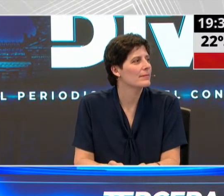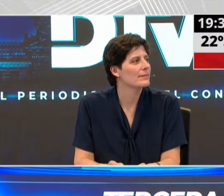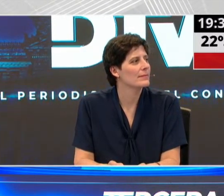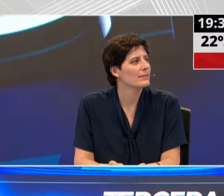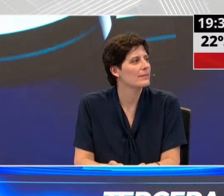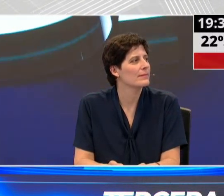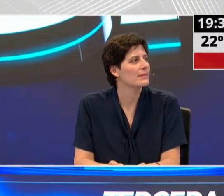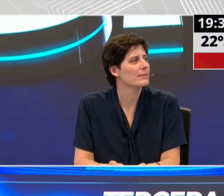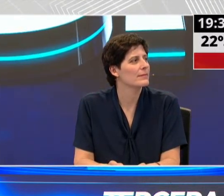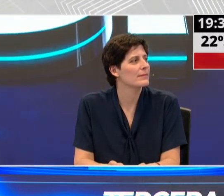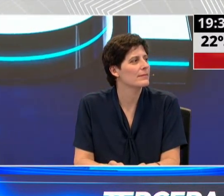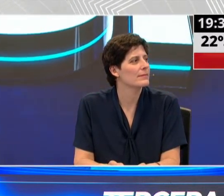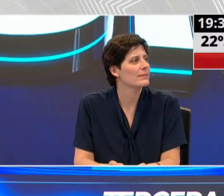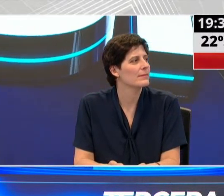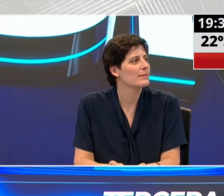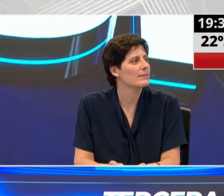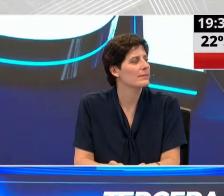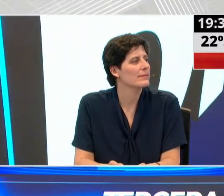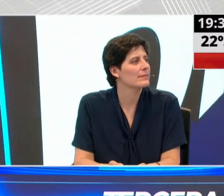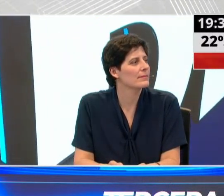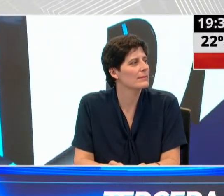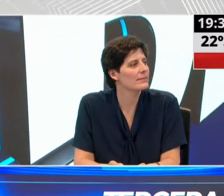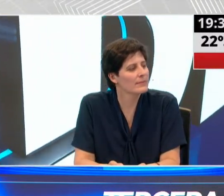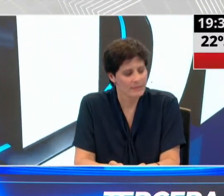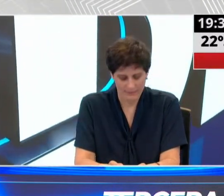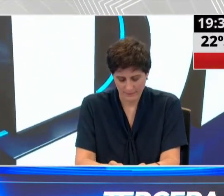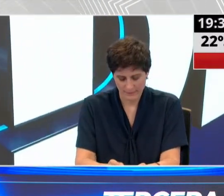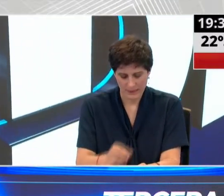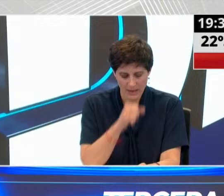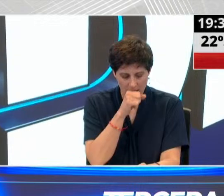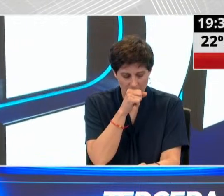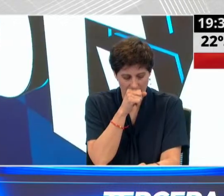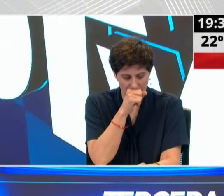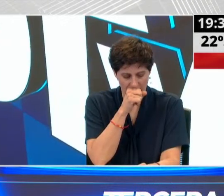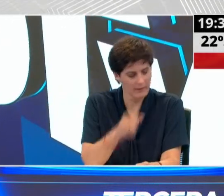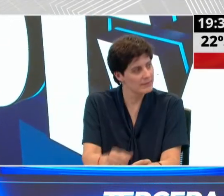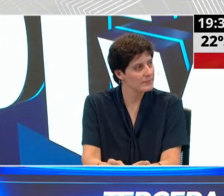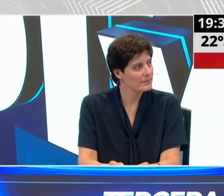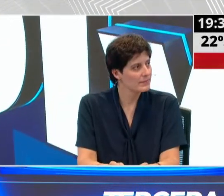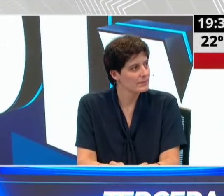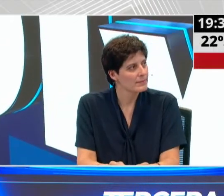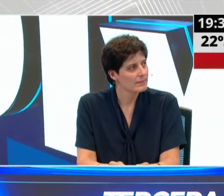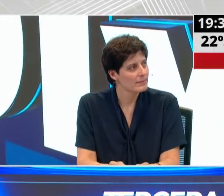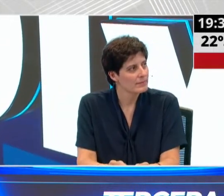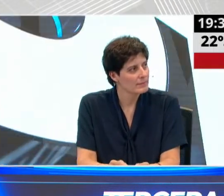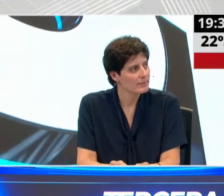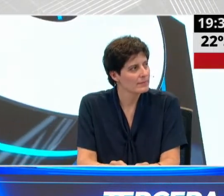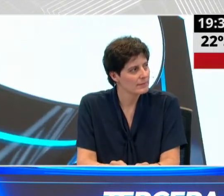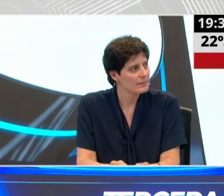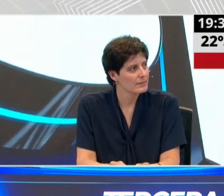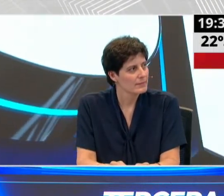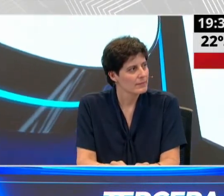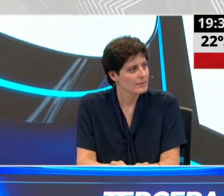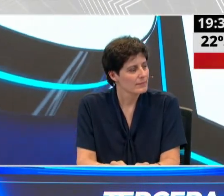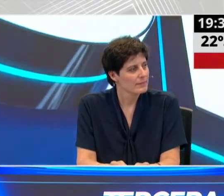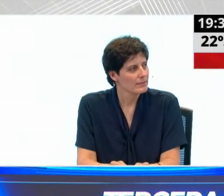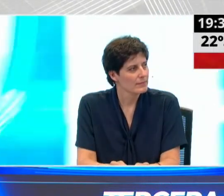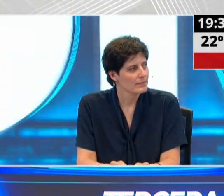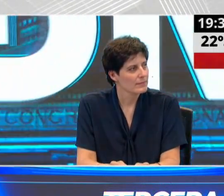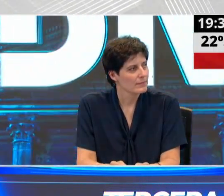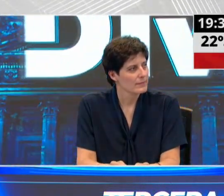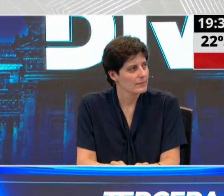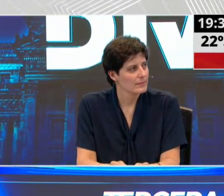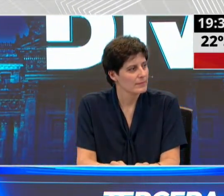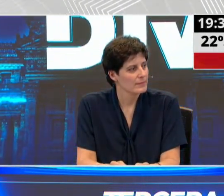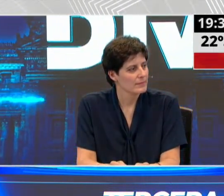bueno, ver cómo va a responder la ciudadanía a los distintos proyectos de ley y lo que vayan a ser los